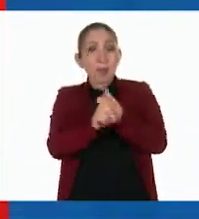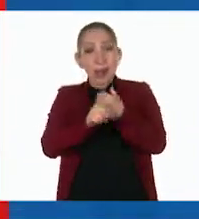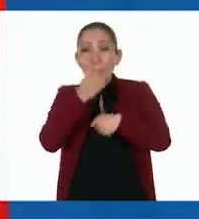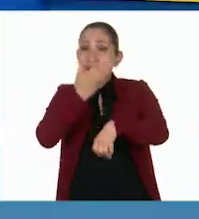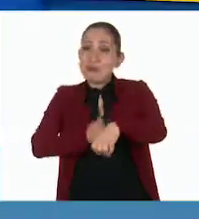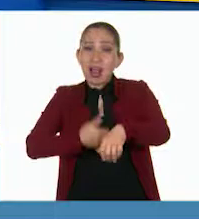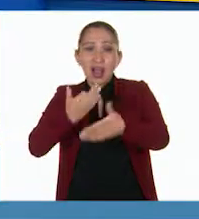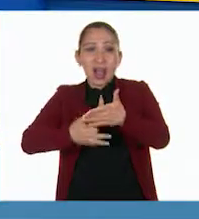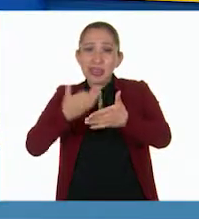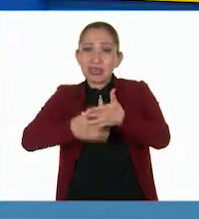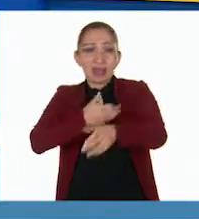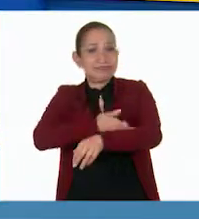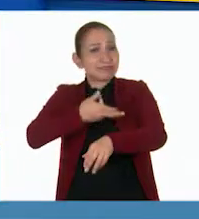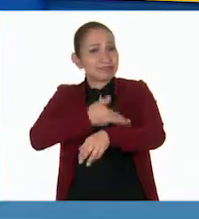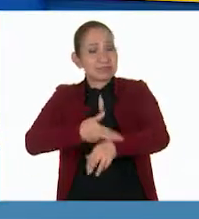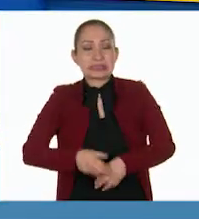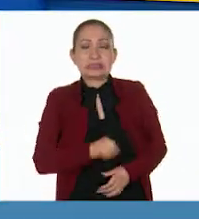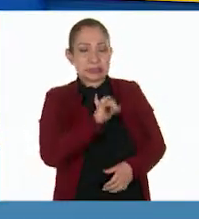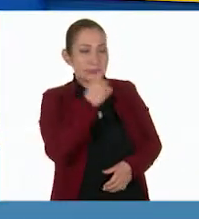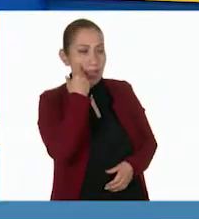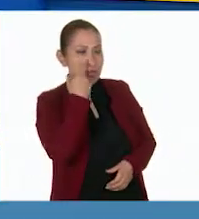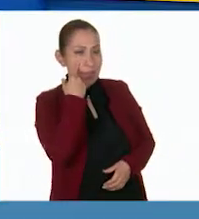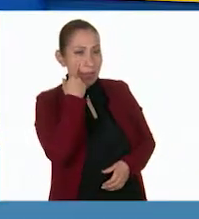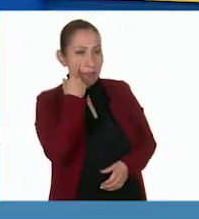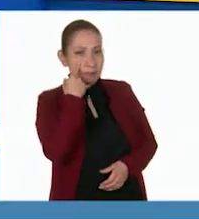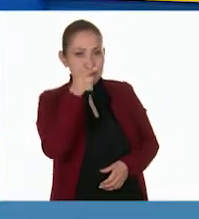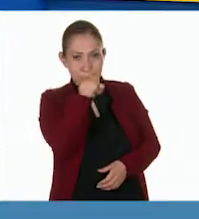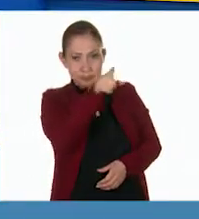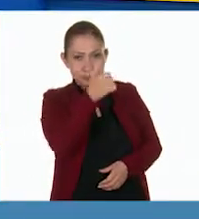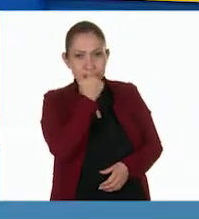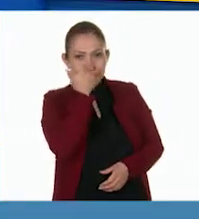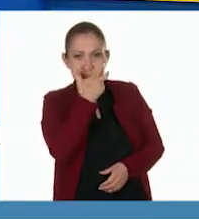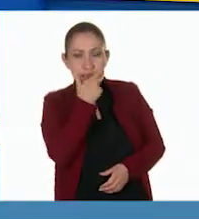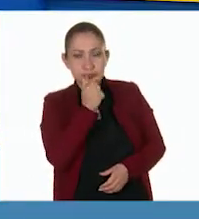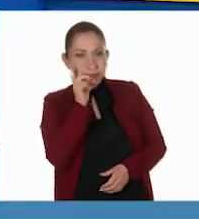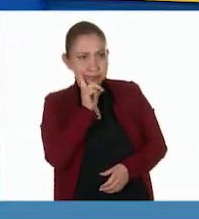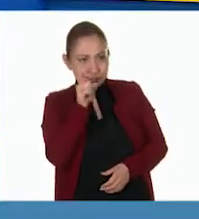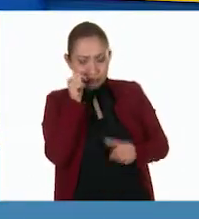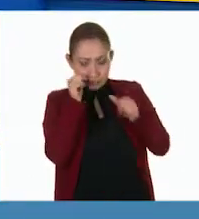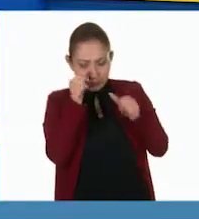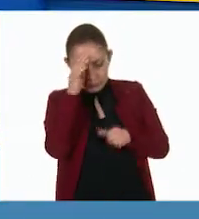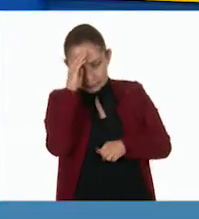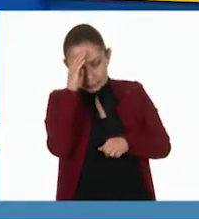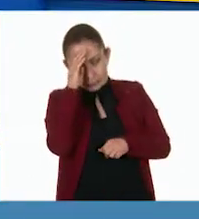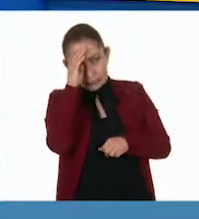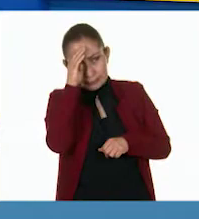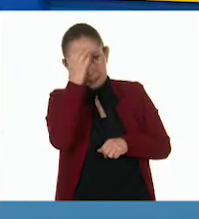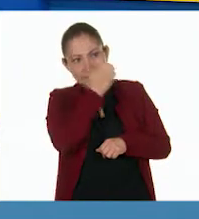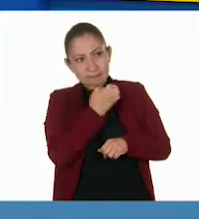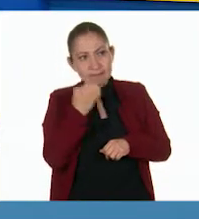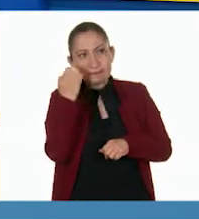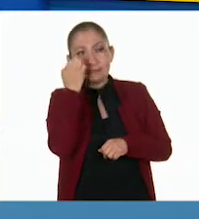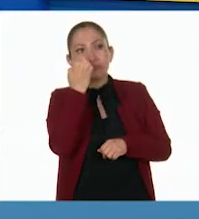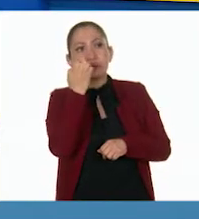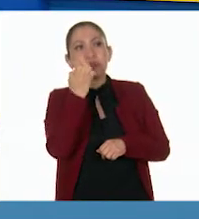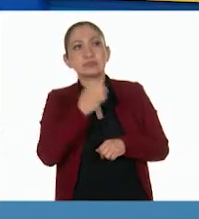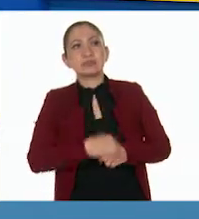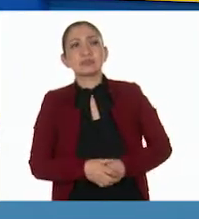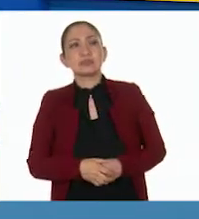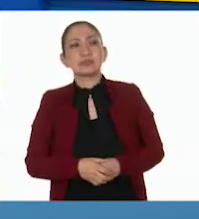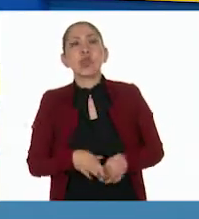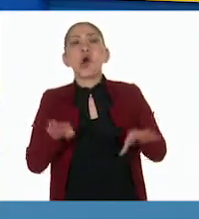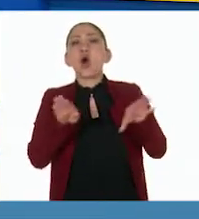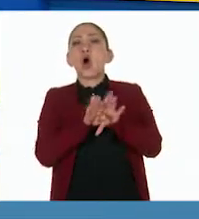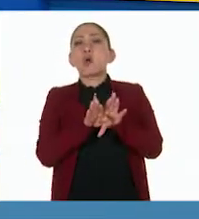resolver. Exacto. Vamos a darle un momento a nuestras alumnas y alumnos que están en casa para que reflexionen.